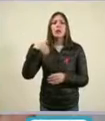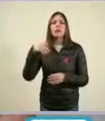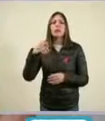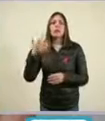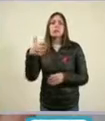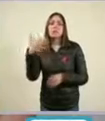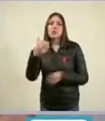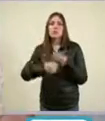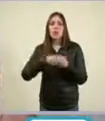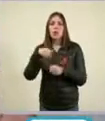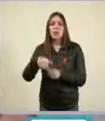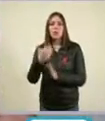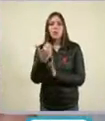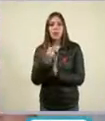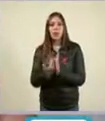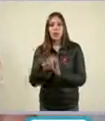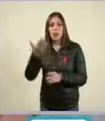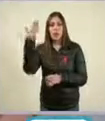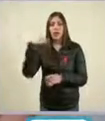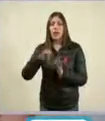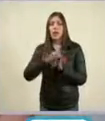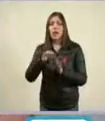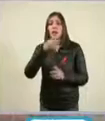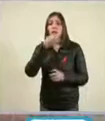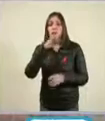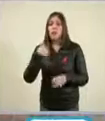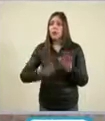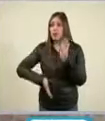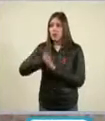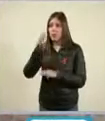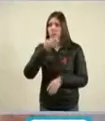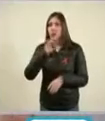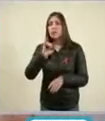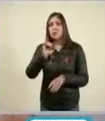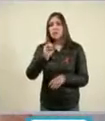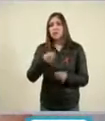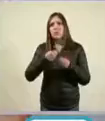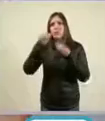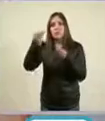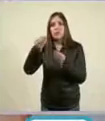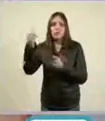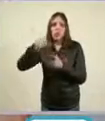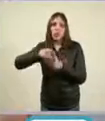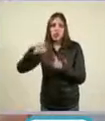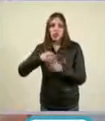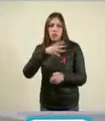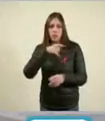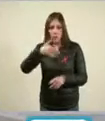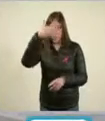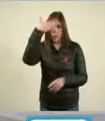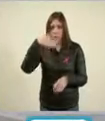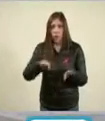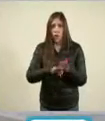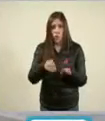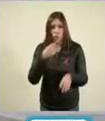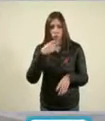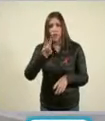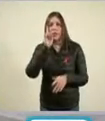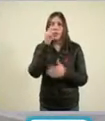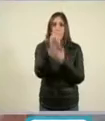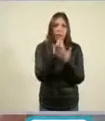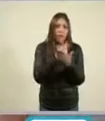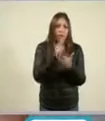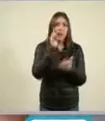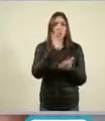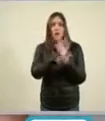¿no? Como tú dices, Pues ni de esa siquiera misma traigo el condón. De esa Entonces, misma ahí manera está. hay que enseñarles, oye, ¿sabes cómo se usa? ¿Ya leíste el instructivo? ¿Ya viste los